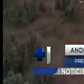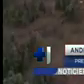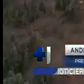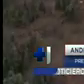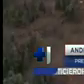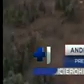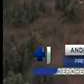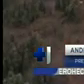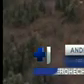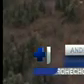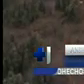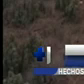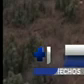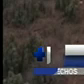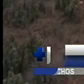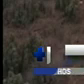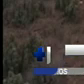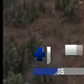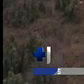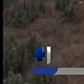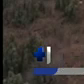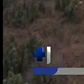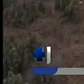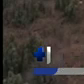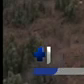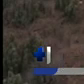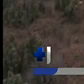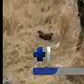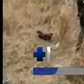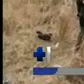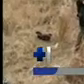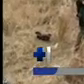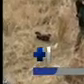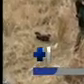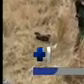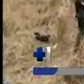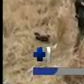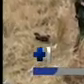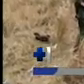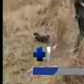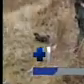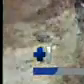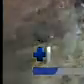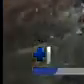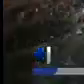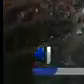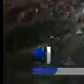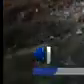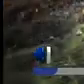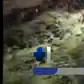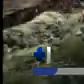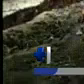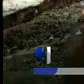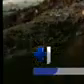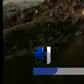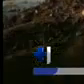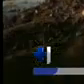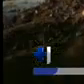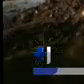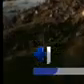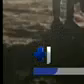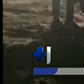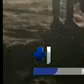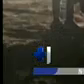De acuerdo a los expertos, este hecho podría calificarse como el peor en historia en cuanto a temas de migración.